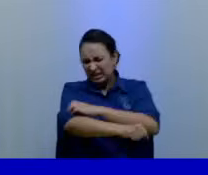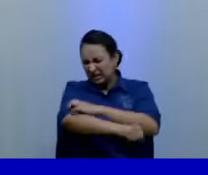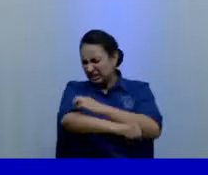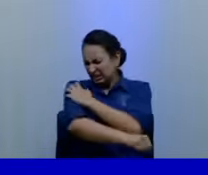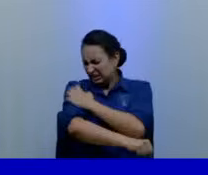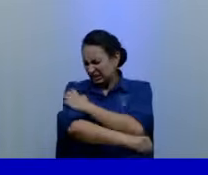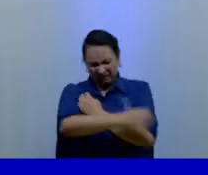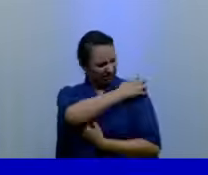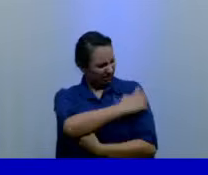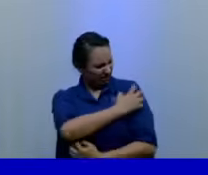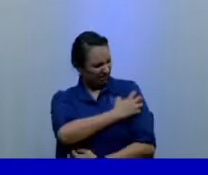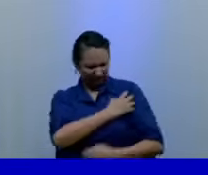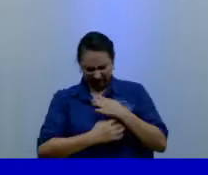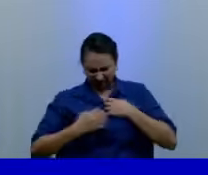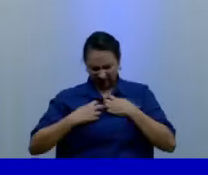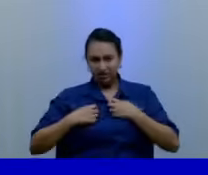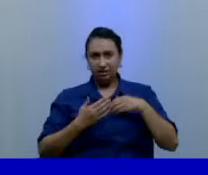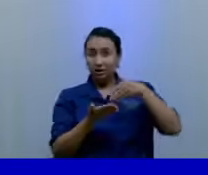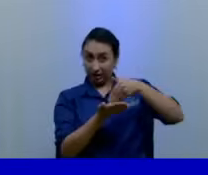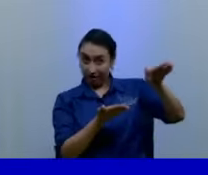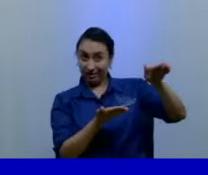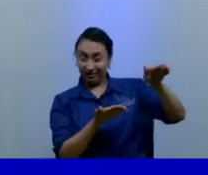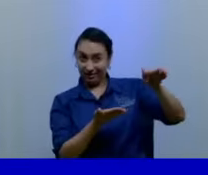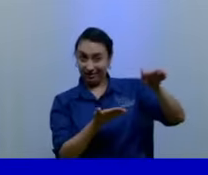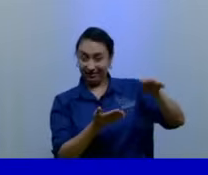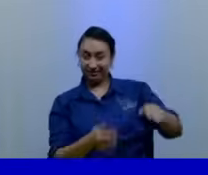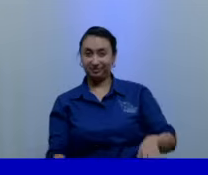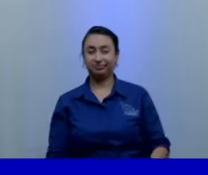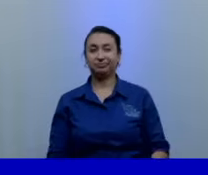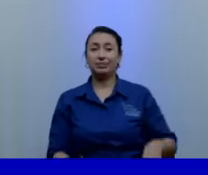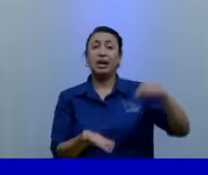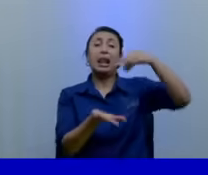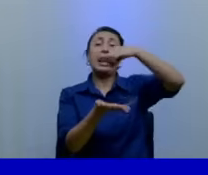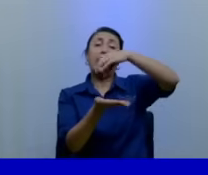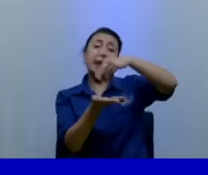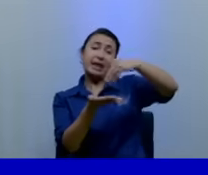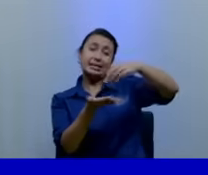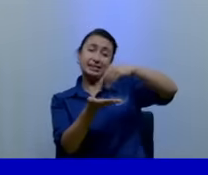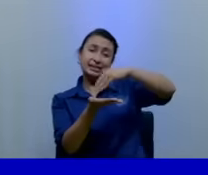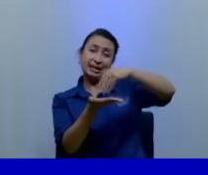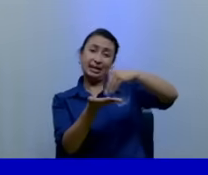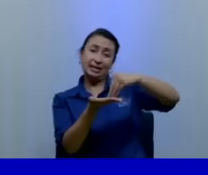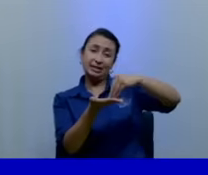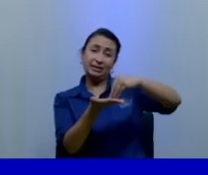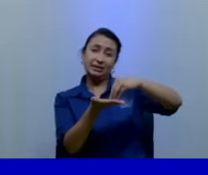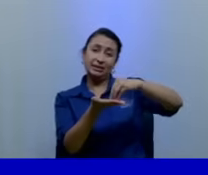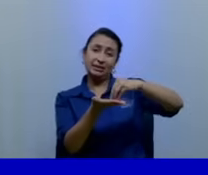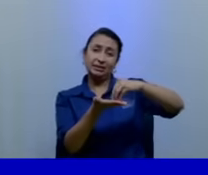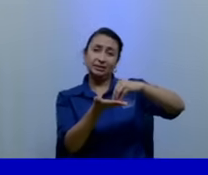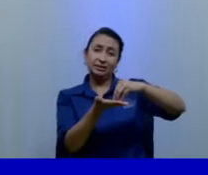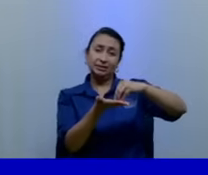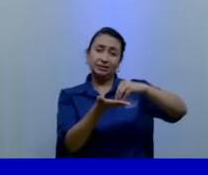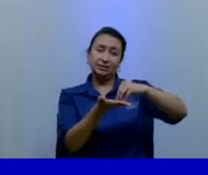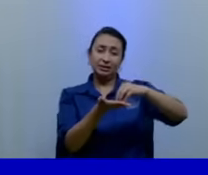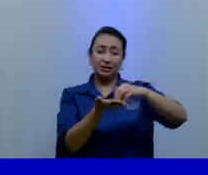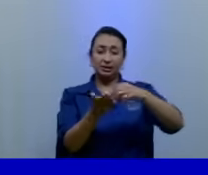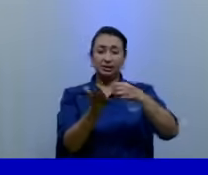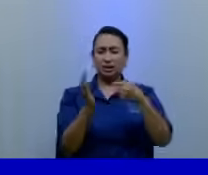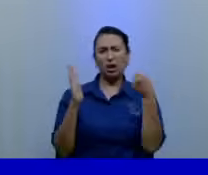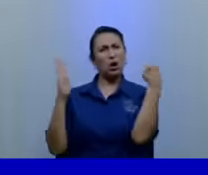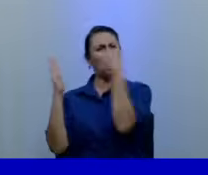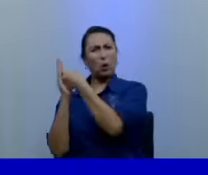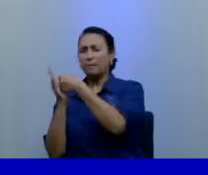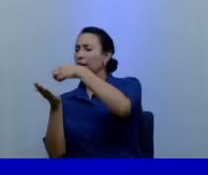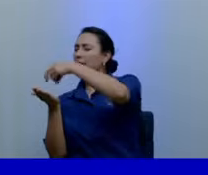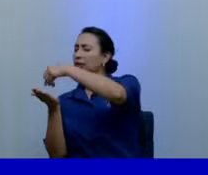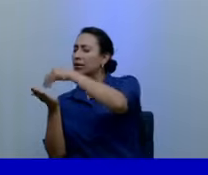es un antiinflamatorio, así que reduce la hinchazón de los golpes. Hermano, pero deje eso. No, ya no, ya